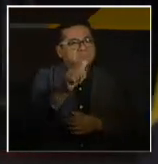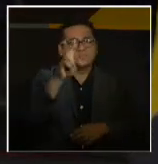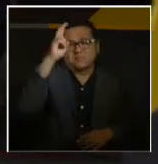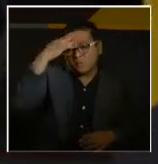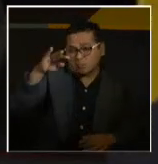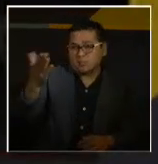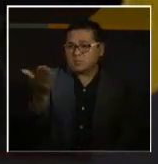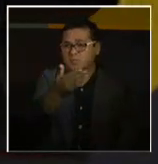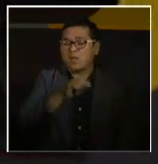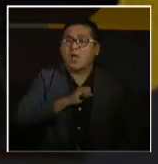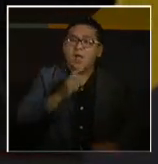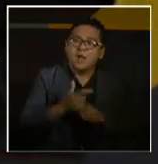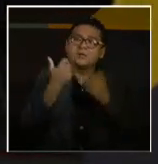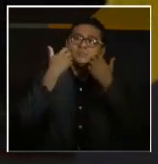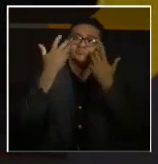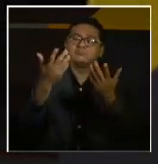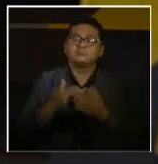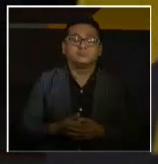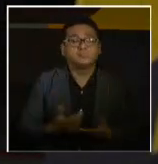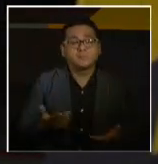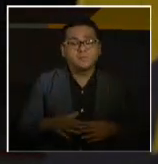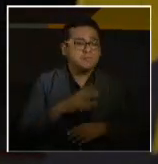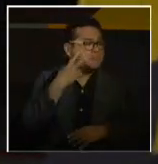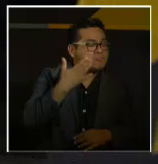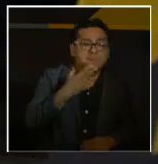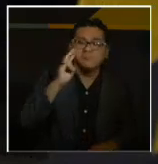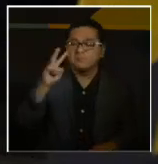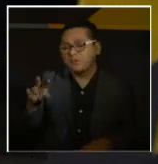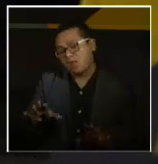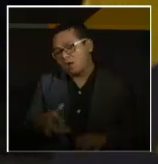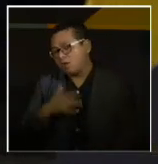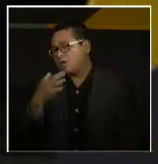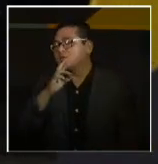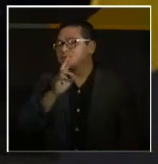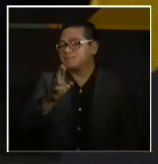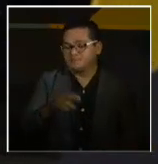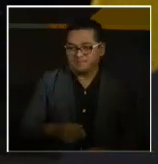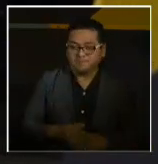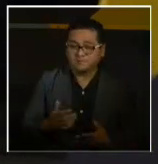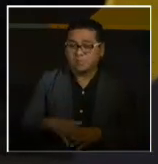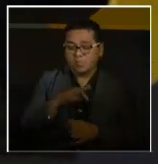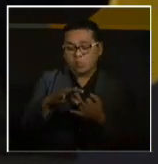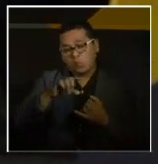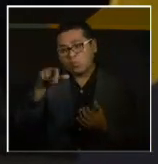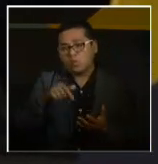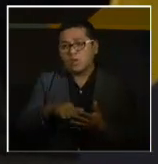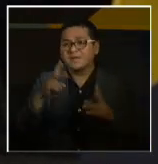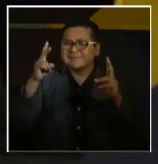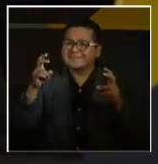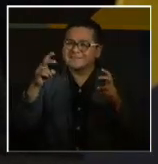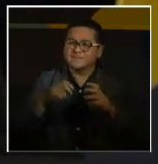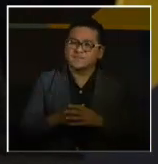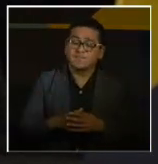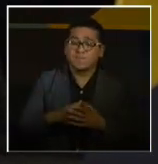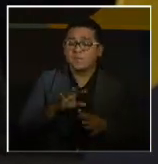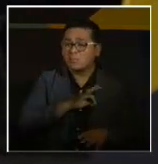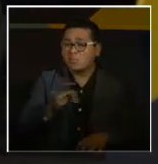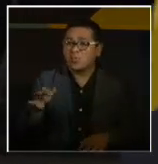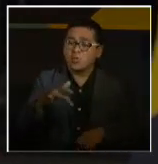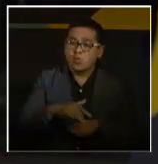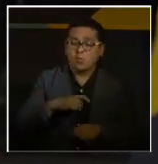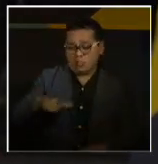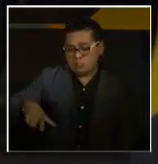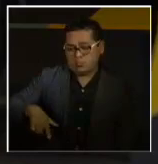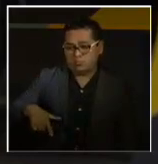sé que ustedes es algo que quieren, es algo que ven bien, es algo que nos ha dado resultados. Y por el otro lado, en el tema de la Fiscalía, me tocará